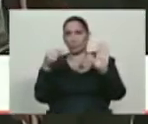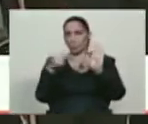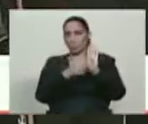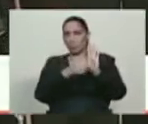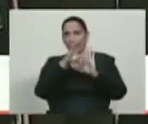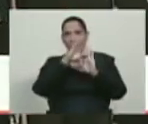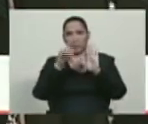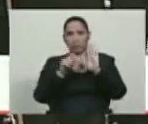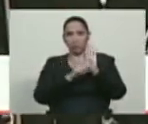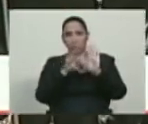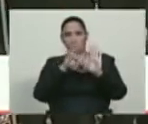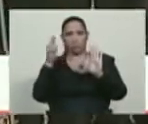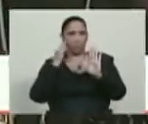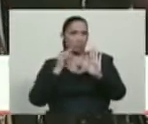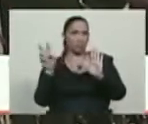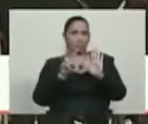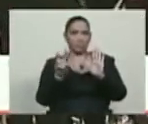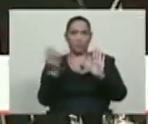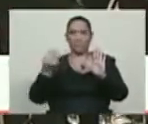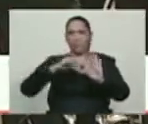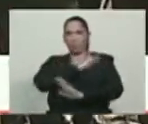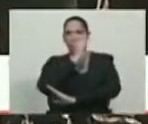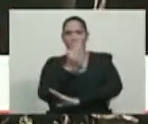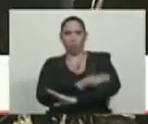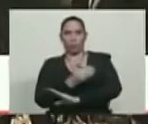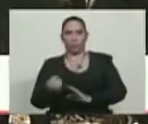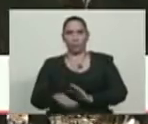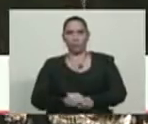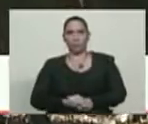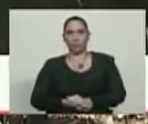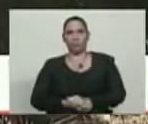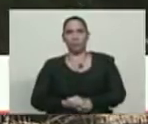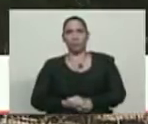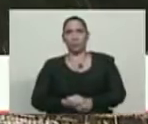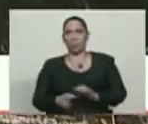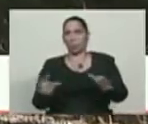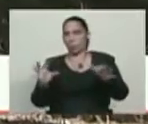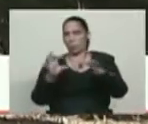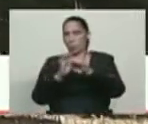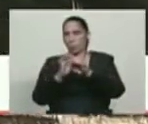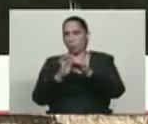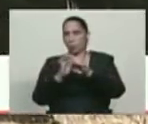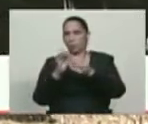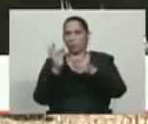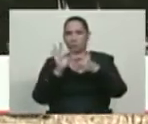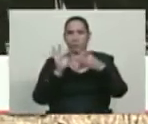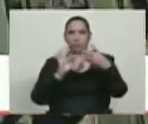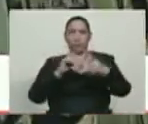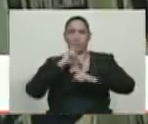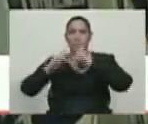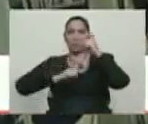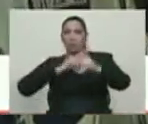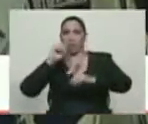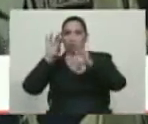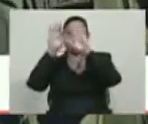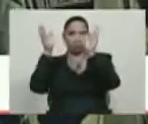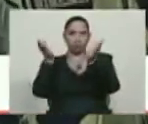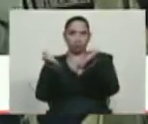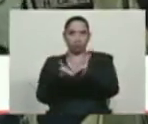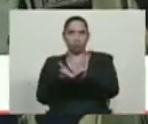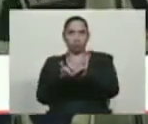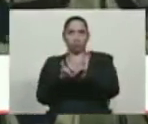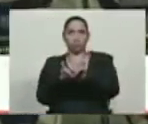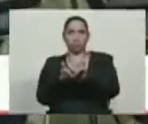República Bolivariana de Venezuela. Más fortalecida, con una estructura funcional envidiada a nivel mundial,